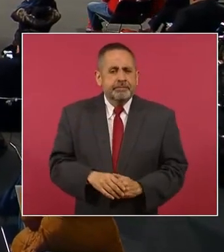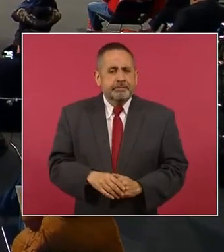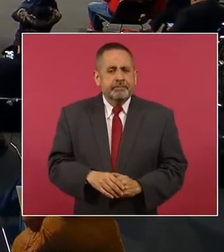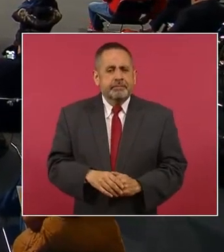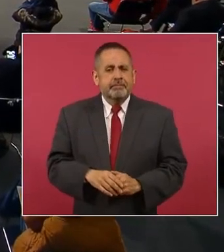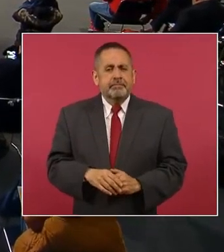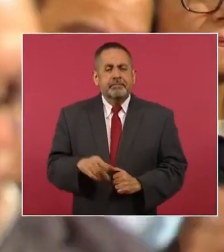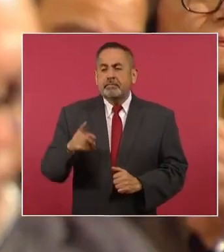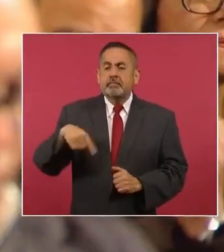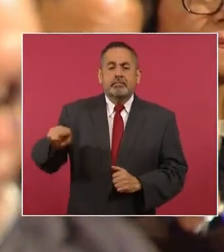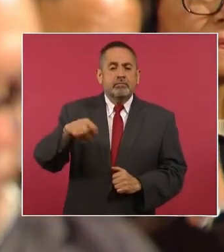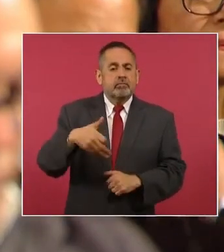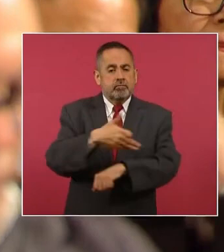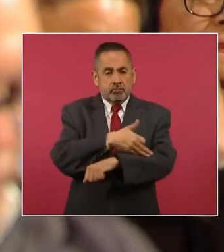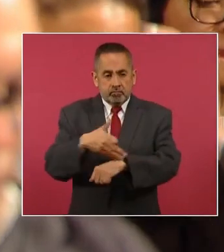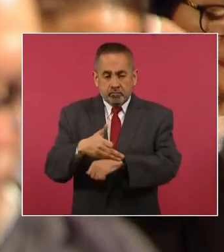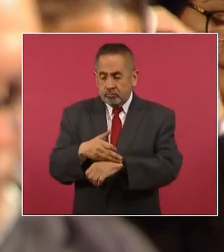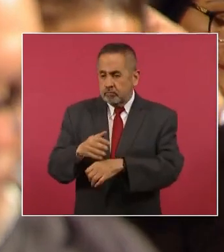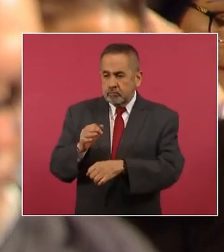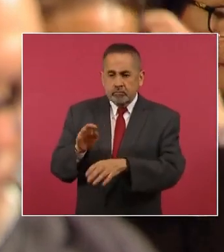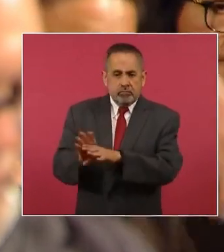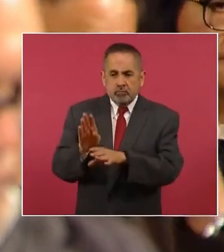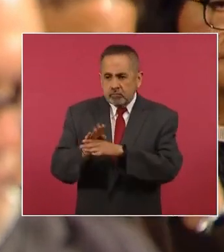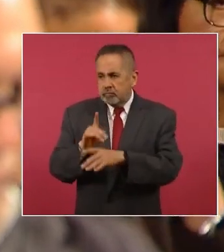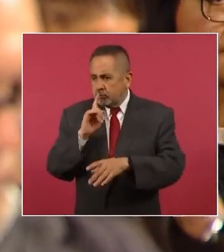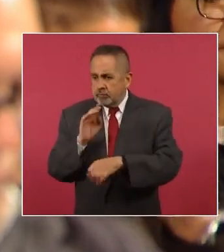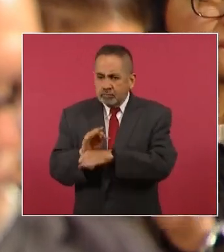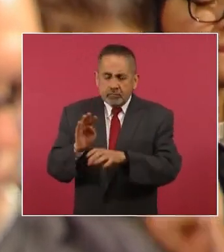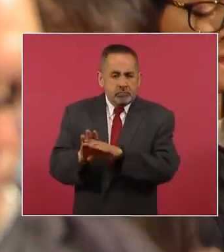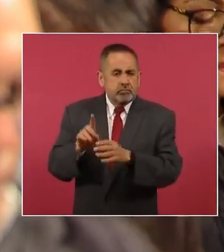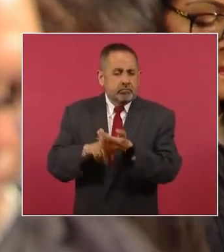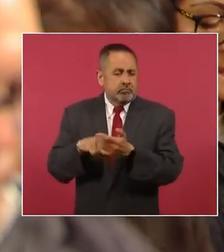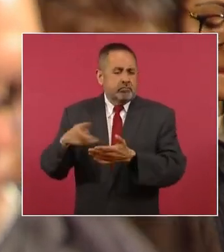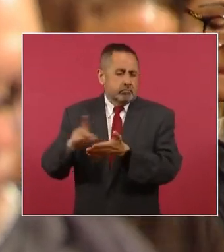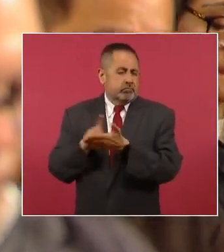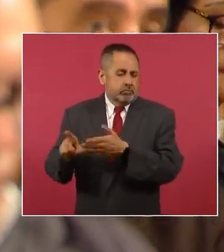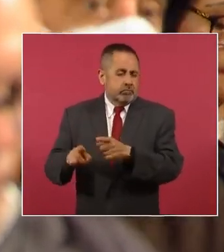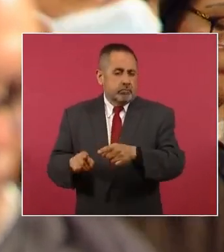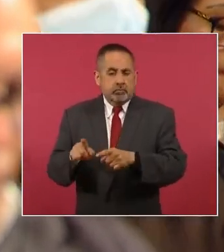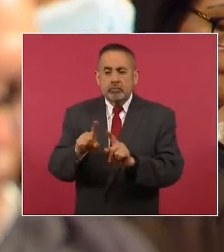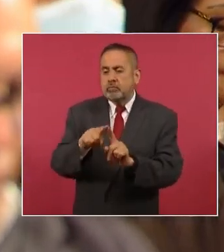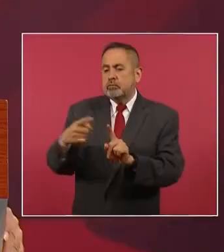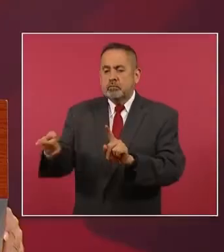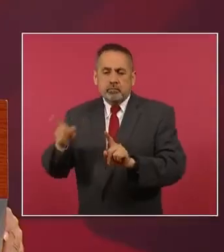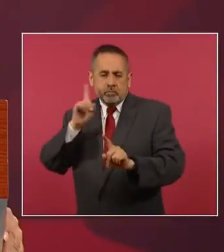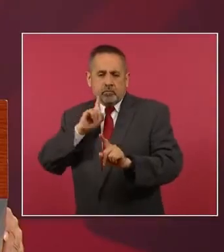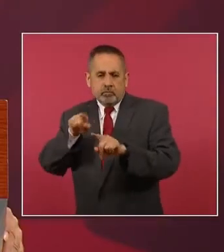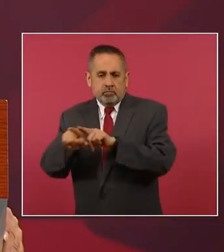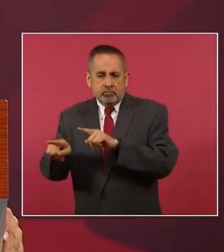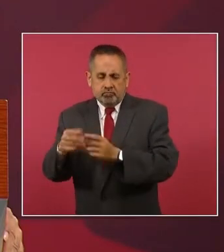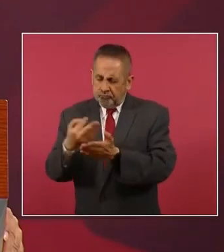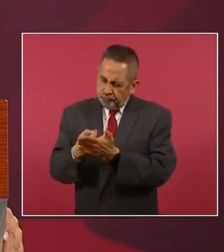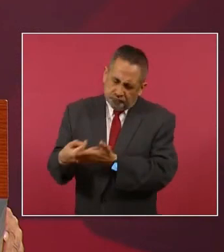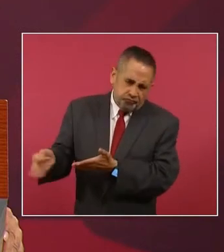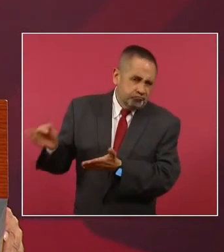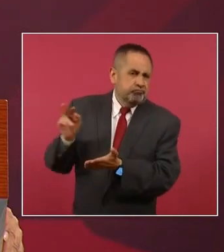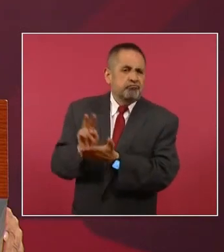1989, y los familiares defendiendo, sobre todo una hermana, con mucho valor,